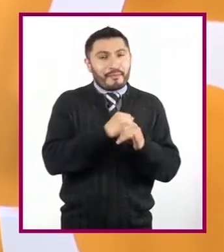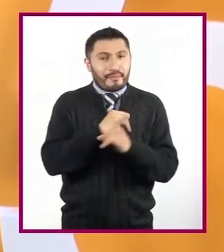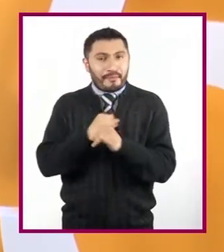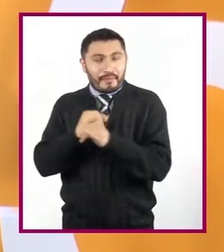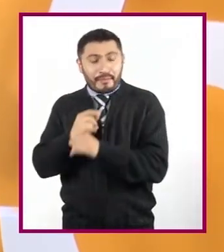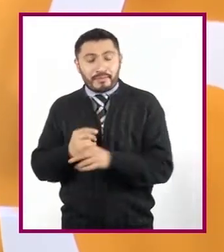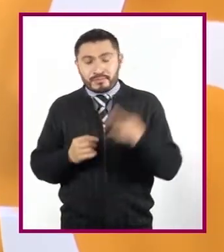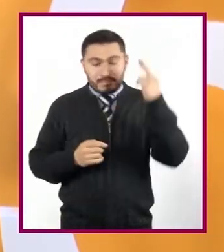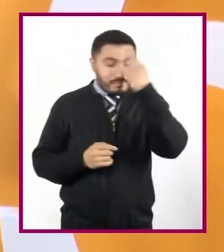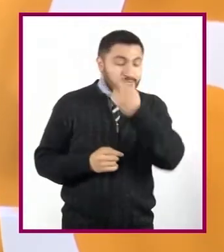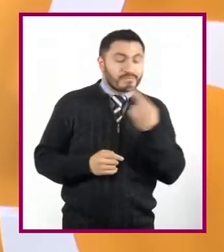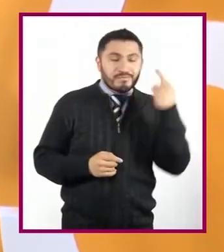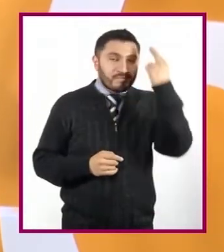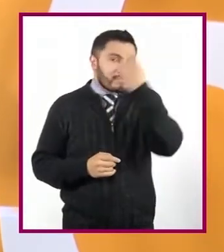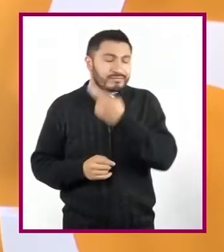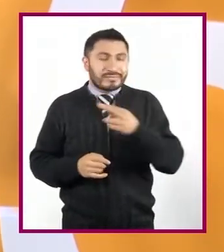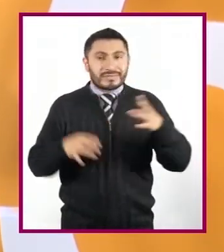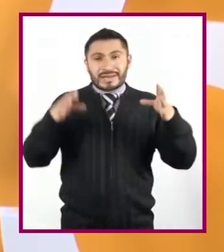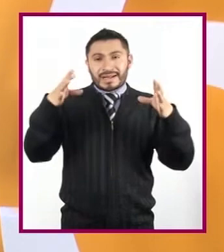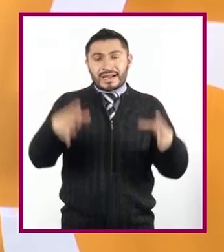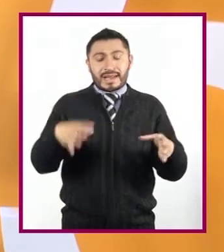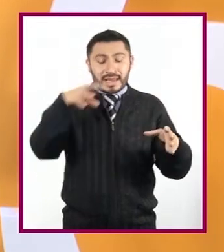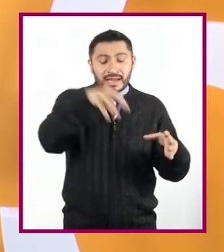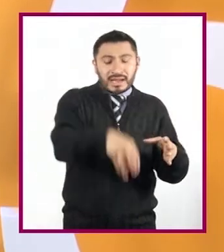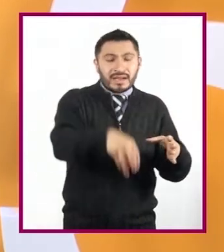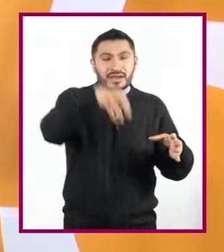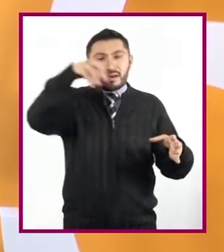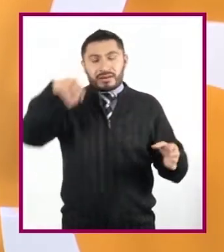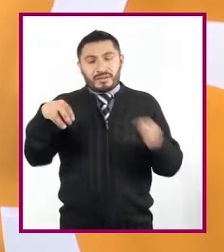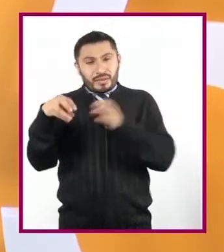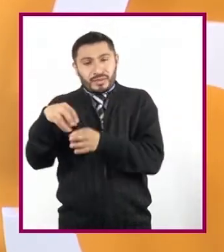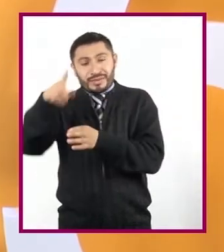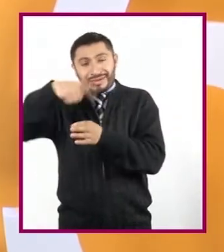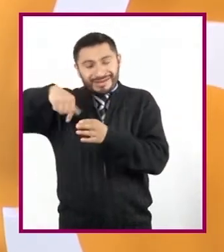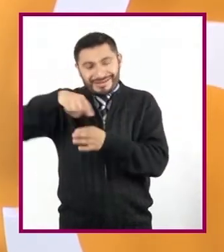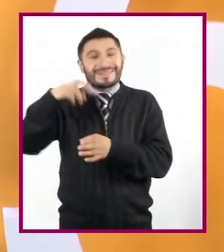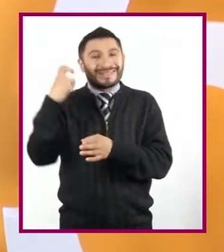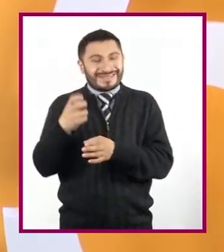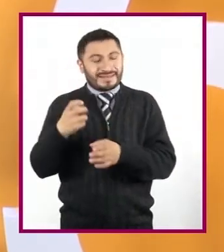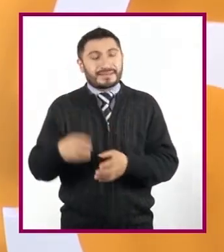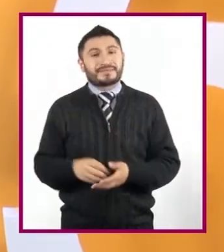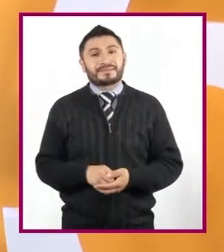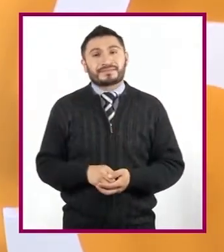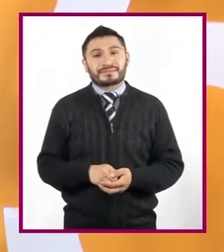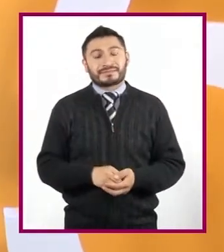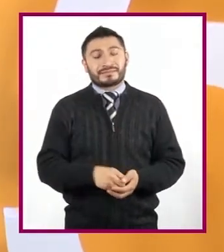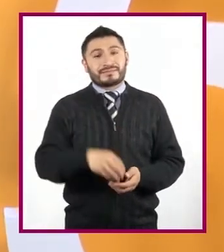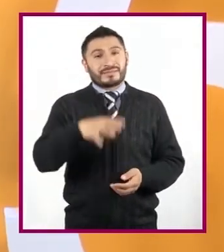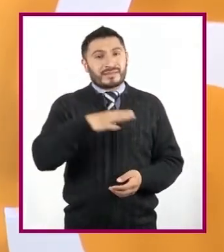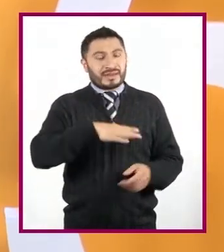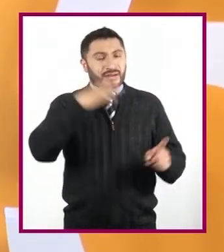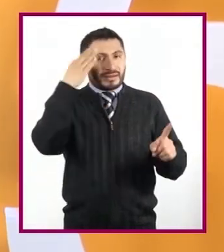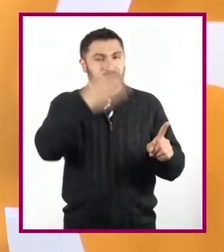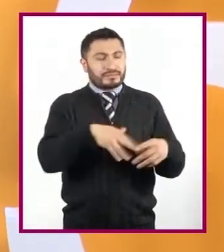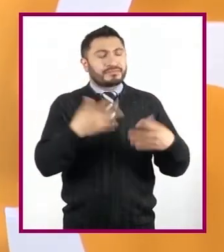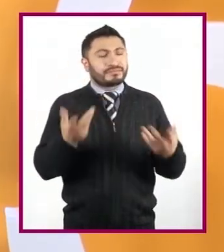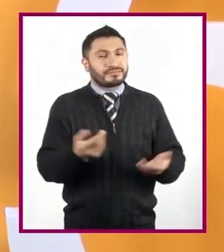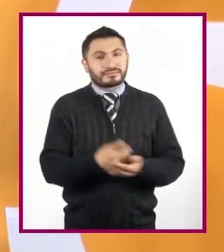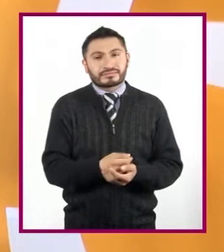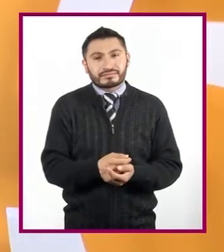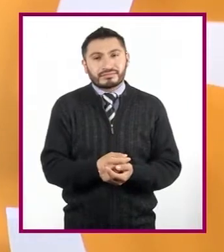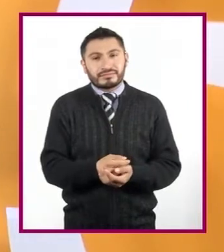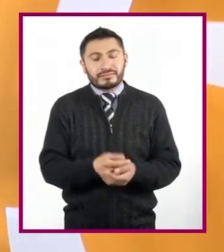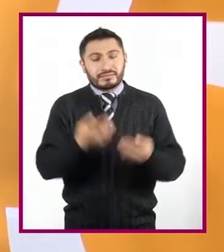se revisa un subconjunto de una población de estudio y tiene como principal propiedad